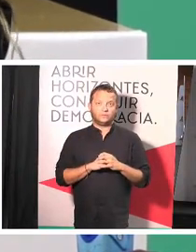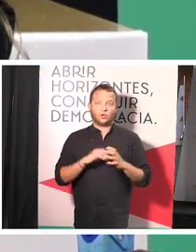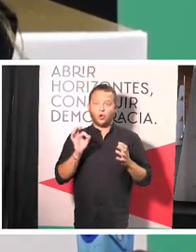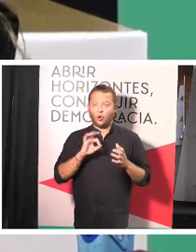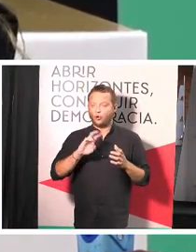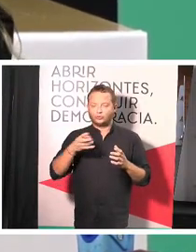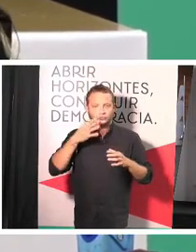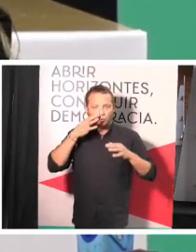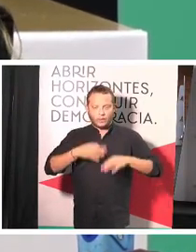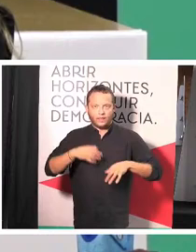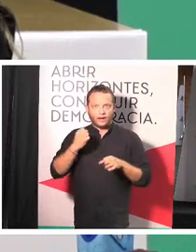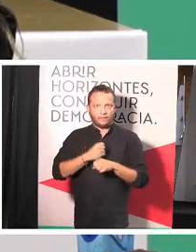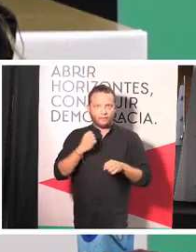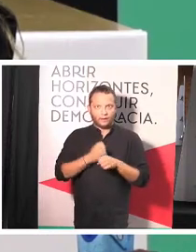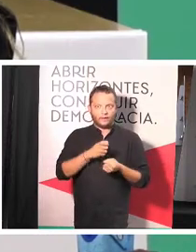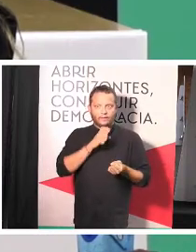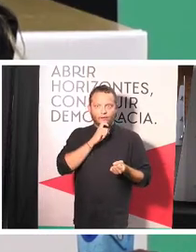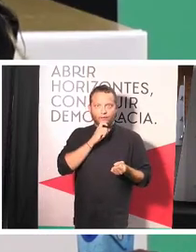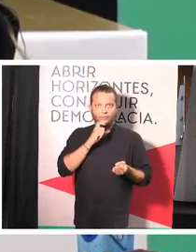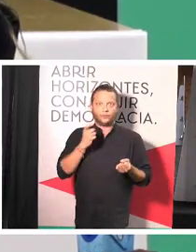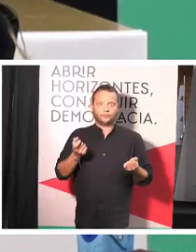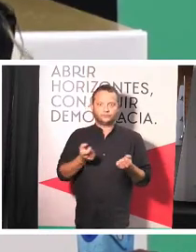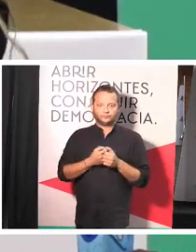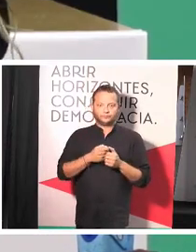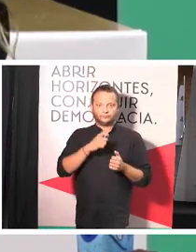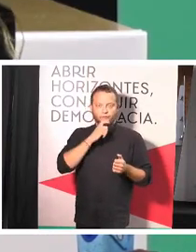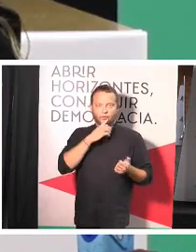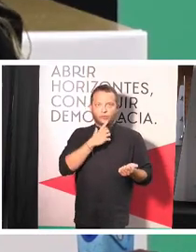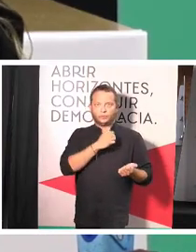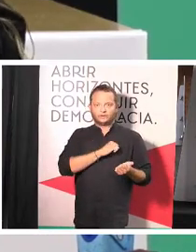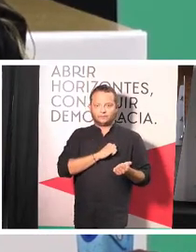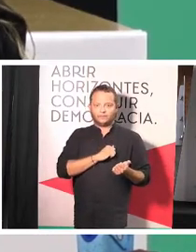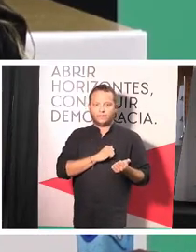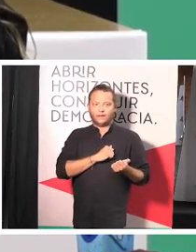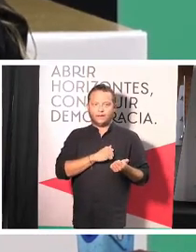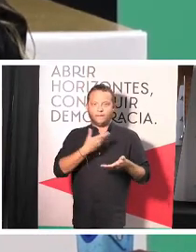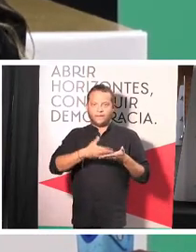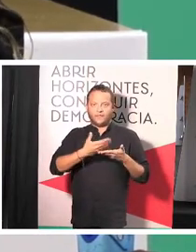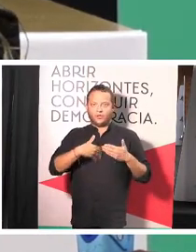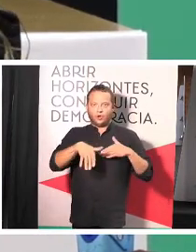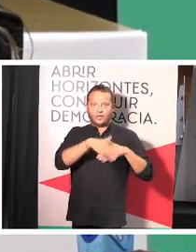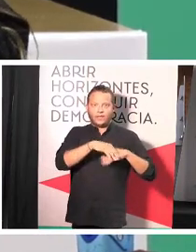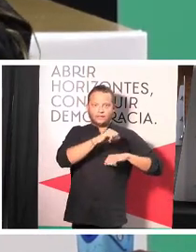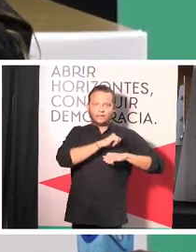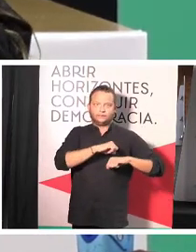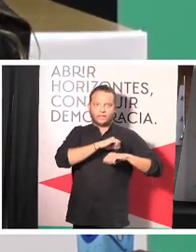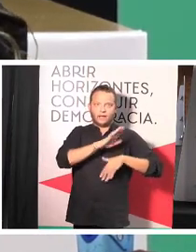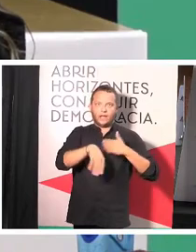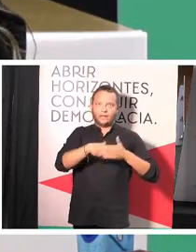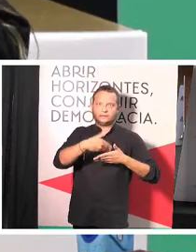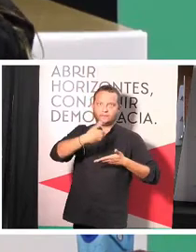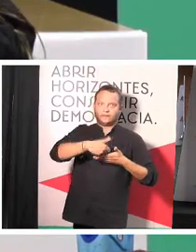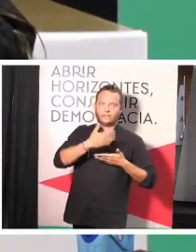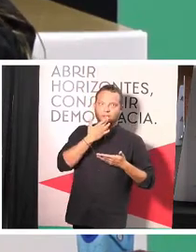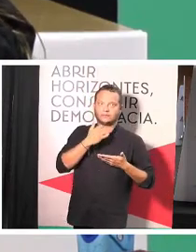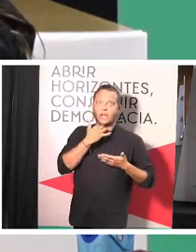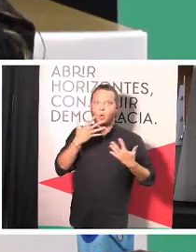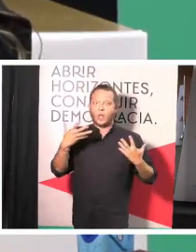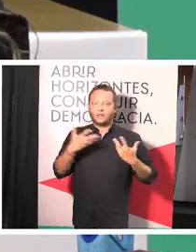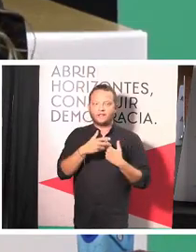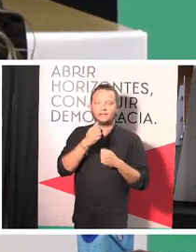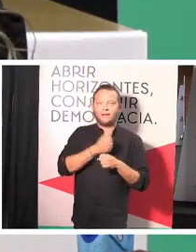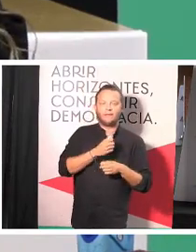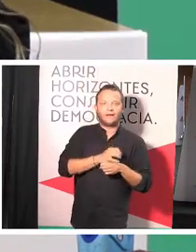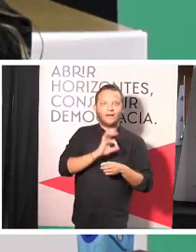o seguridad laboral, cómo espera un pedido en la calle, ¿no? Y cómo, pues, si tiene cualquier accidente